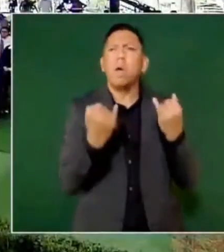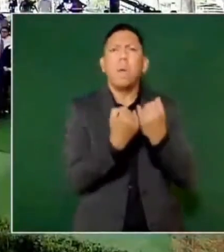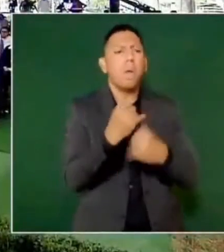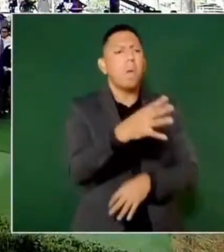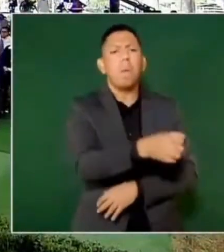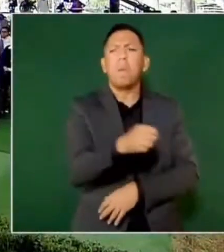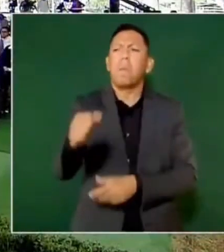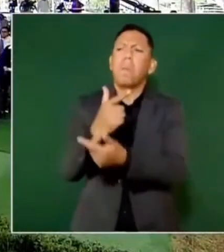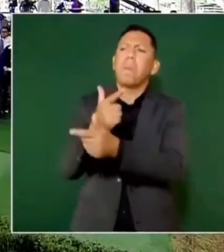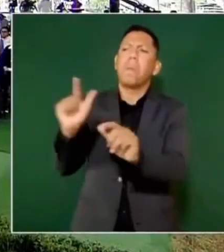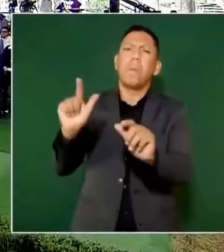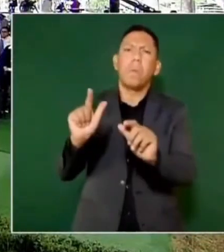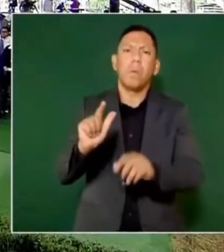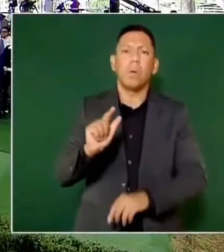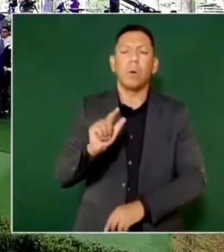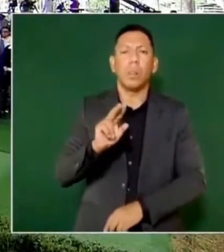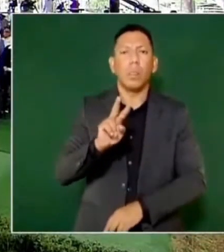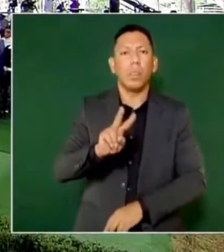Tengo pruebas